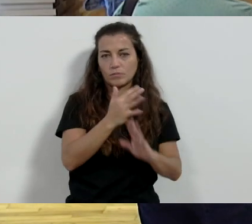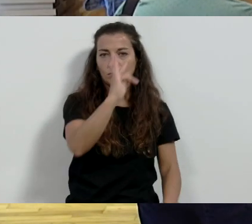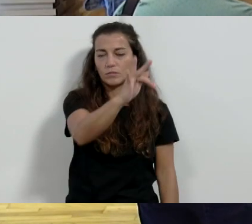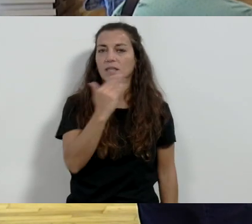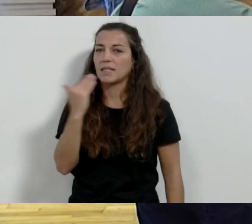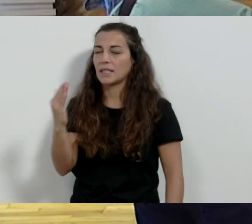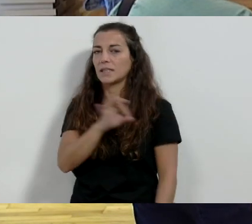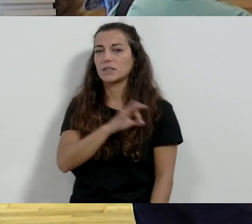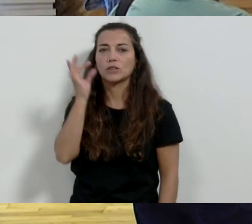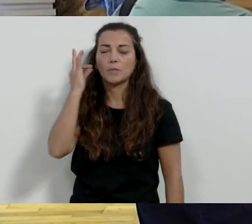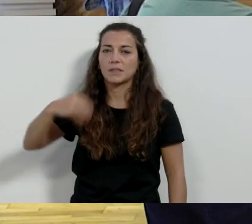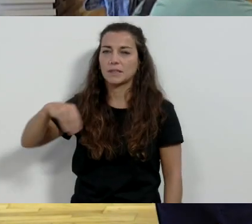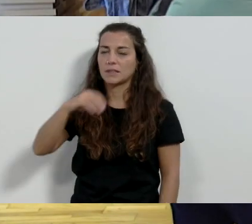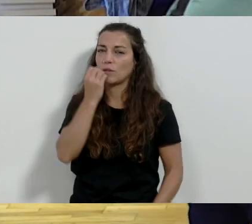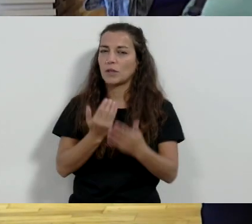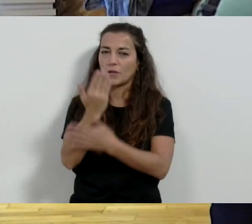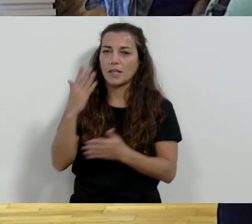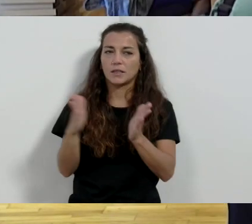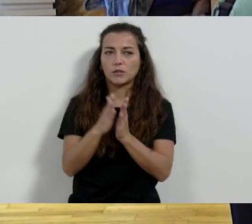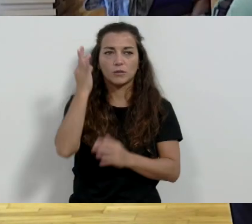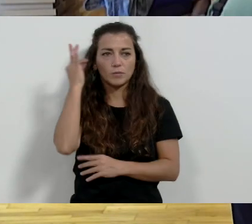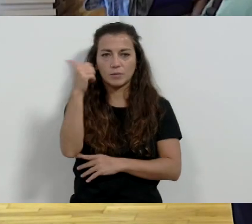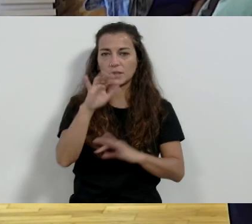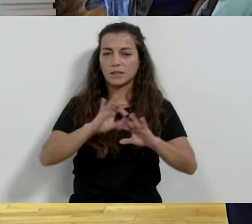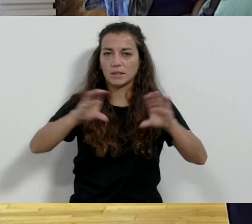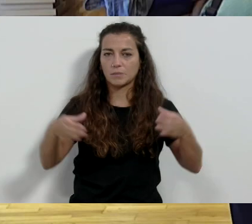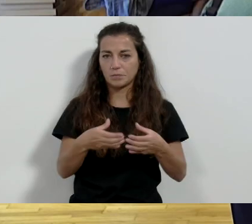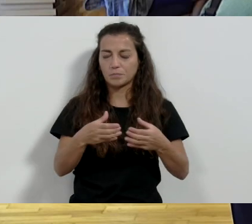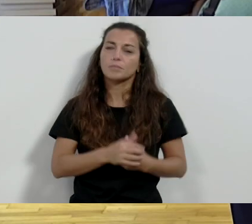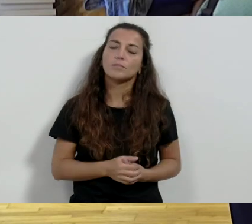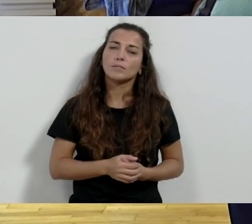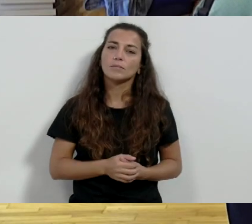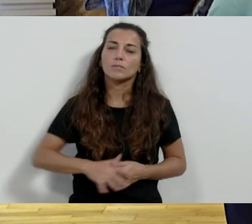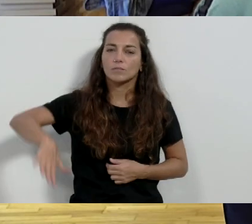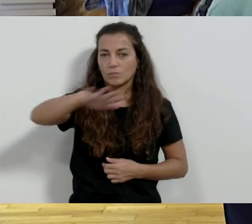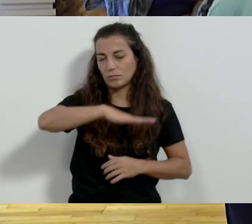Gracias, señora presidenta. Buenos días, compañeras y compañeros de Corporación. Pues sí,